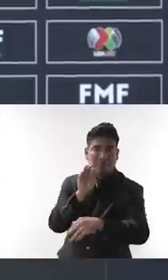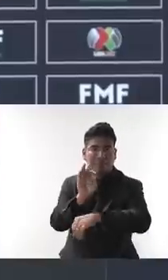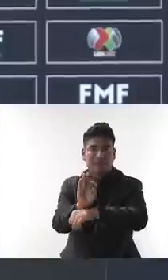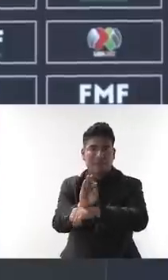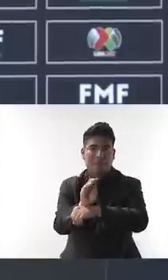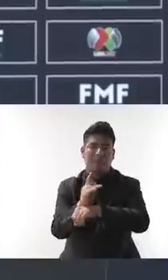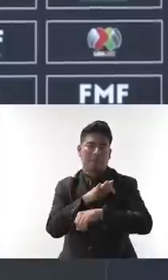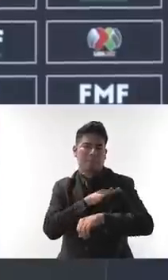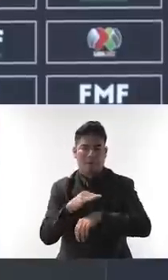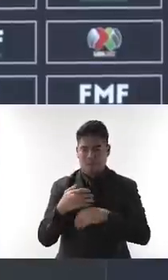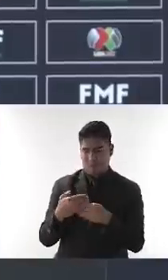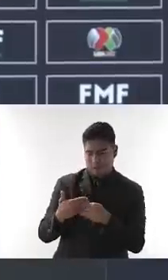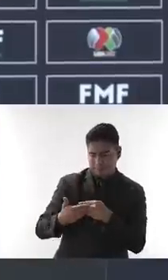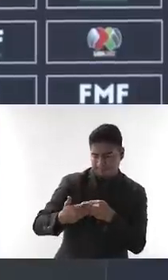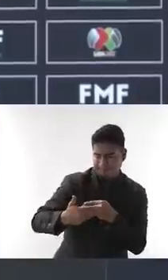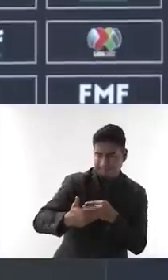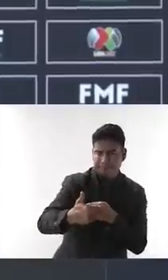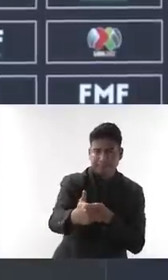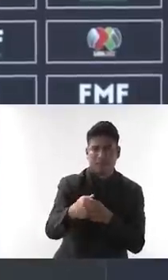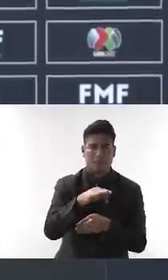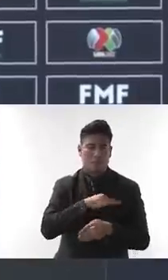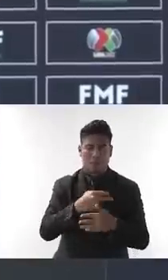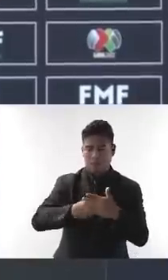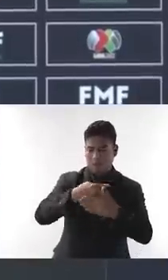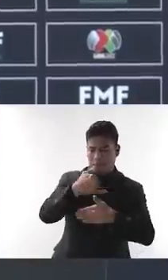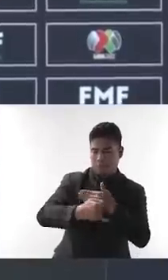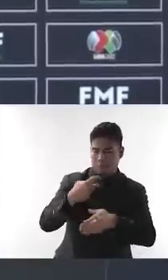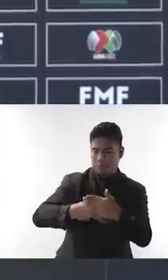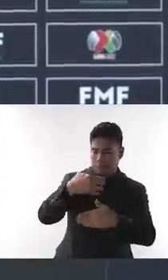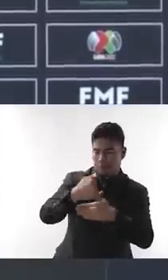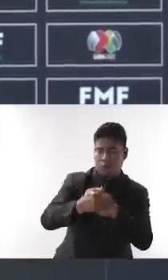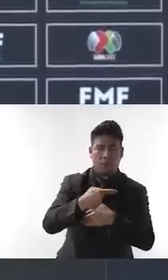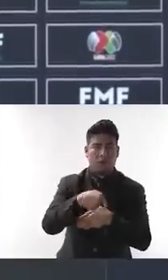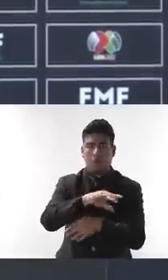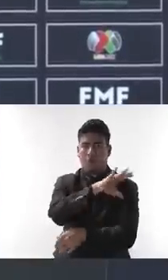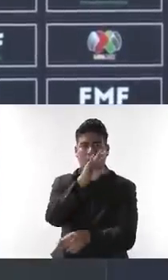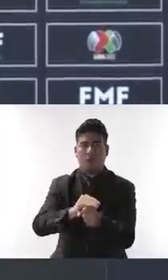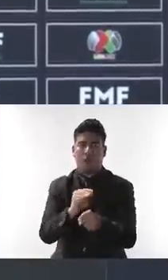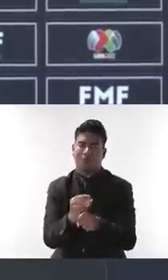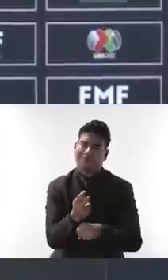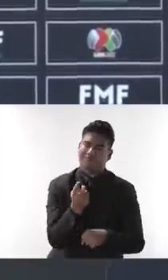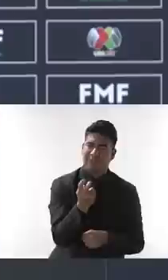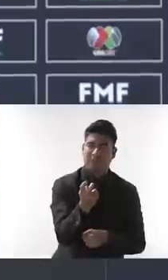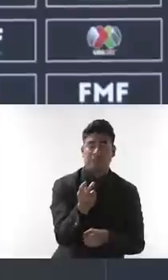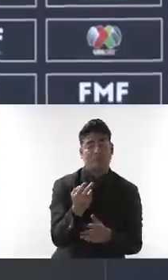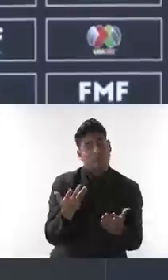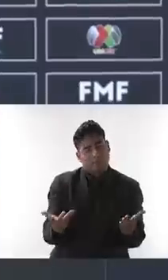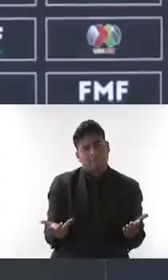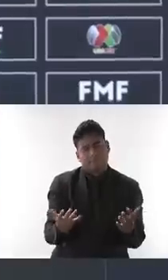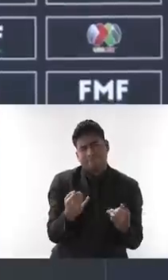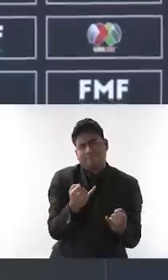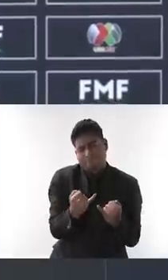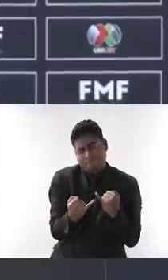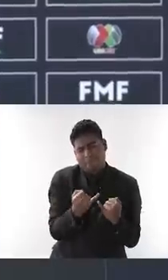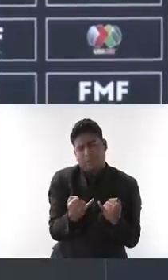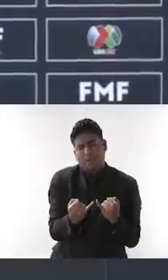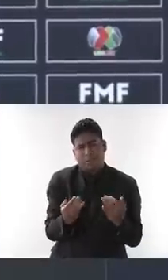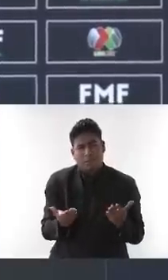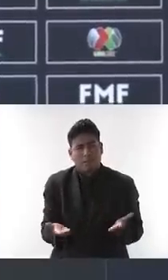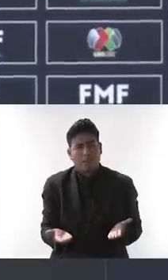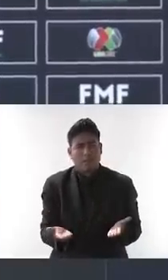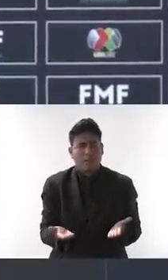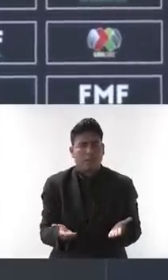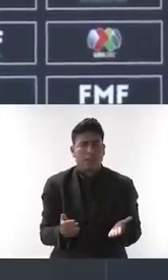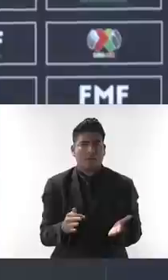la continuidad de los proyectos y muy probablemente va a generar menos incentivos para castigar